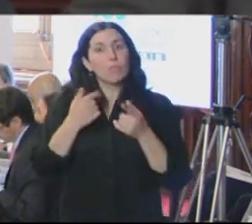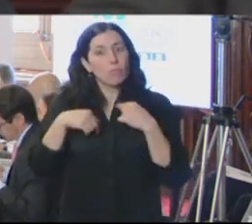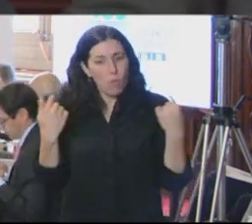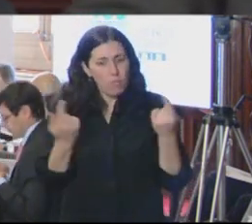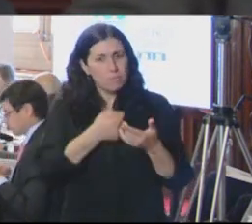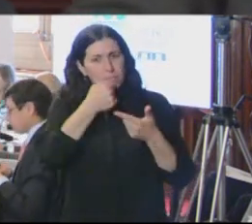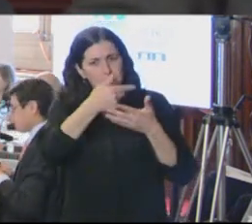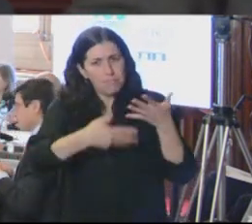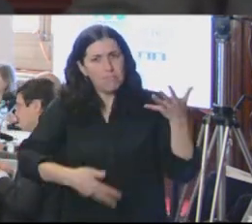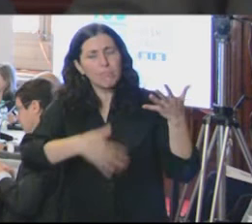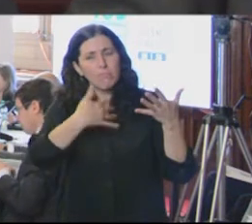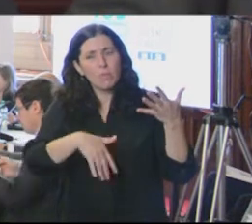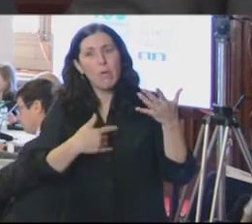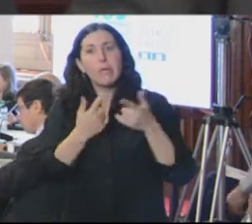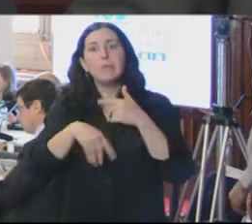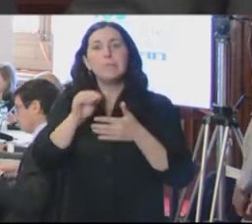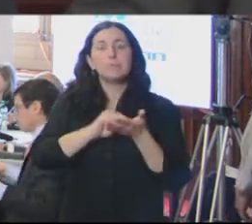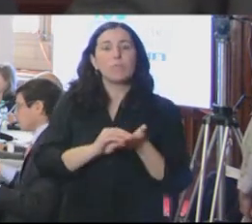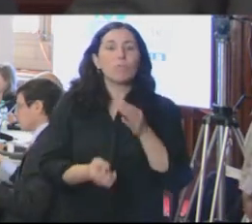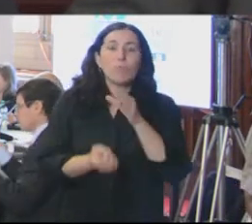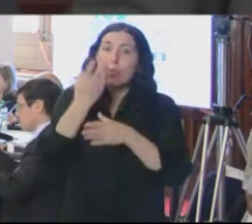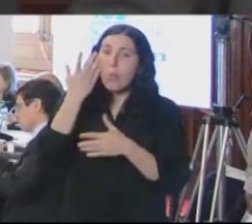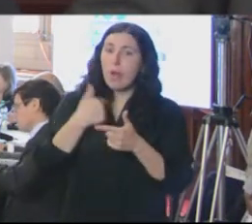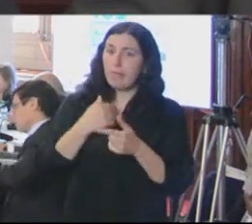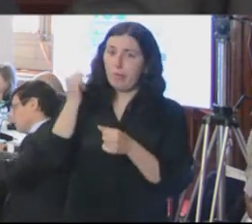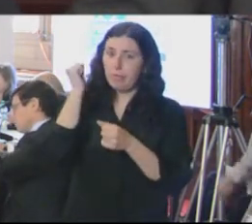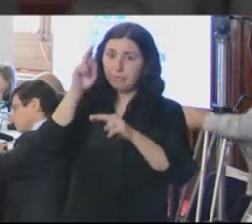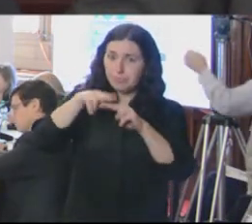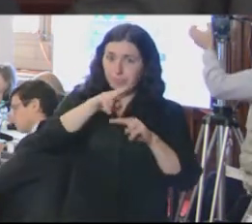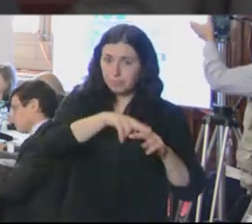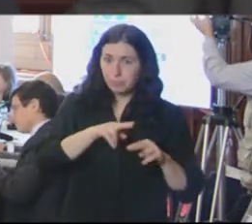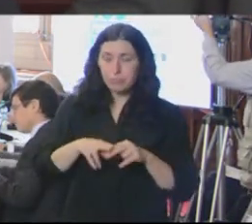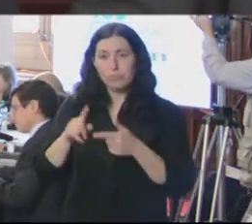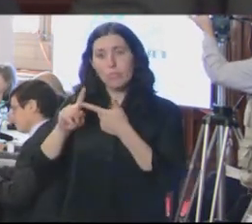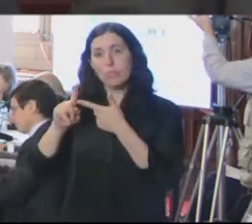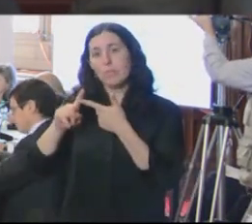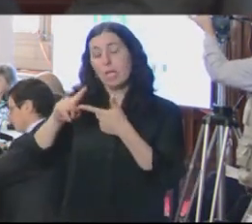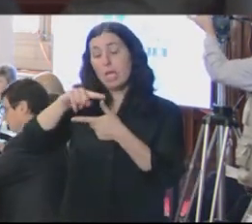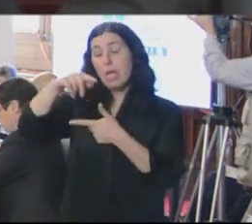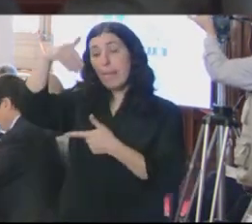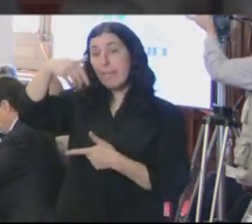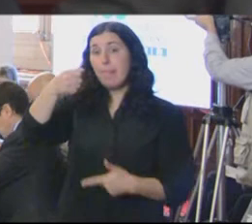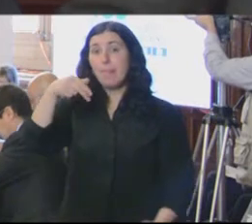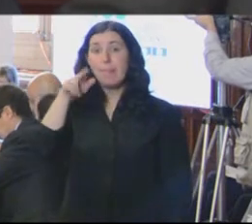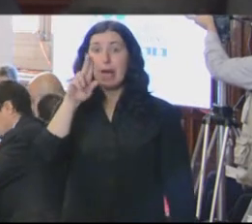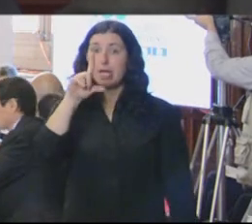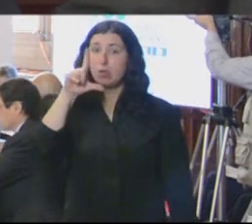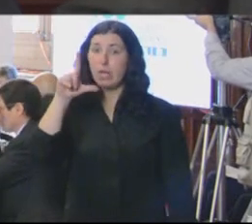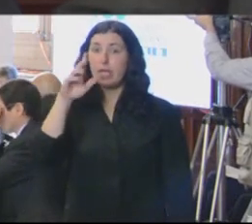expuesto se le suman los nuevos asesinatos como el de Manuel Pérez en Tarazá,